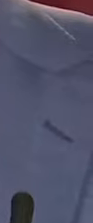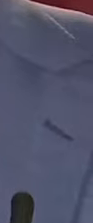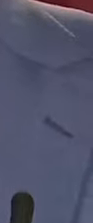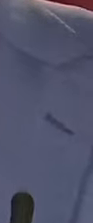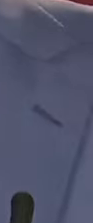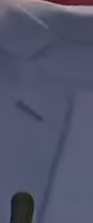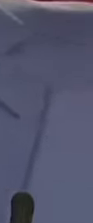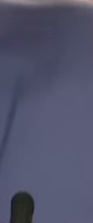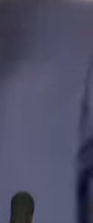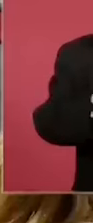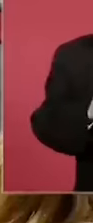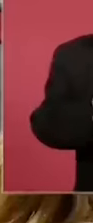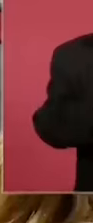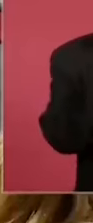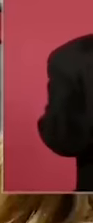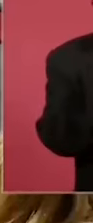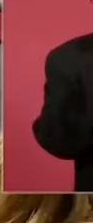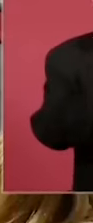¿Por qué? Porque cómo